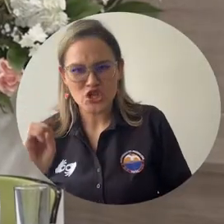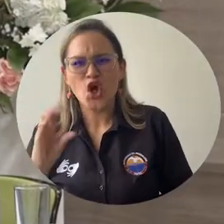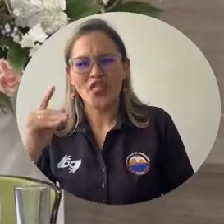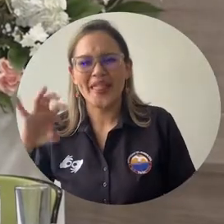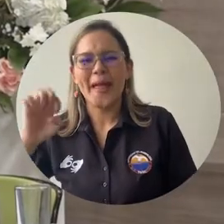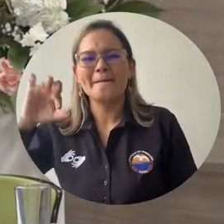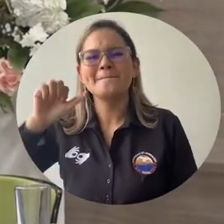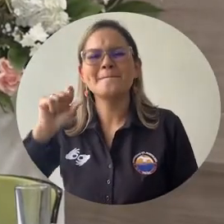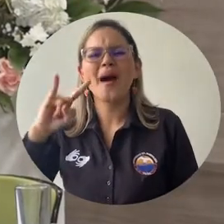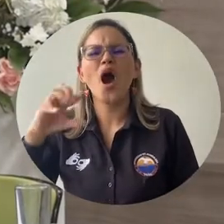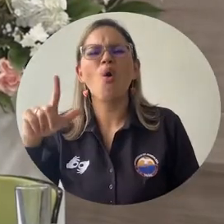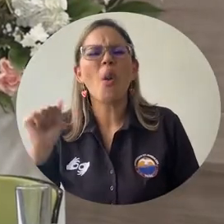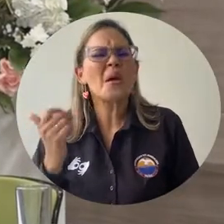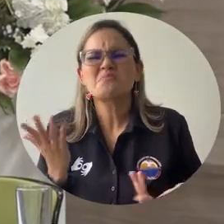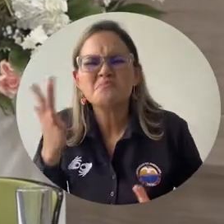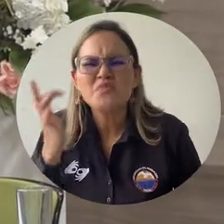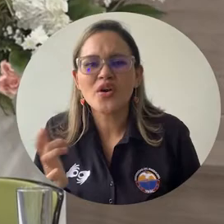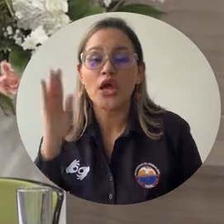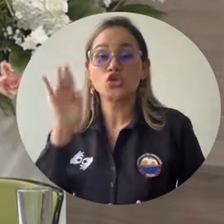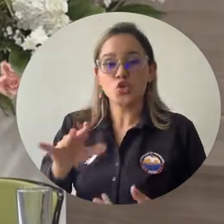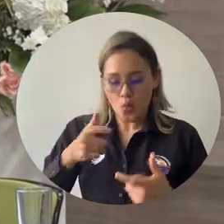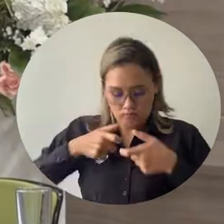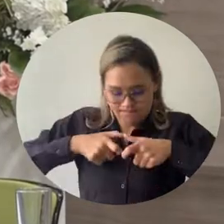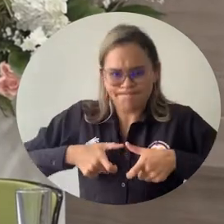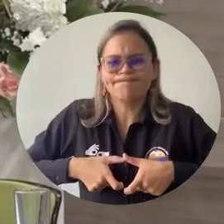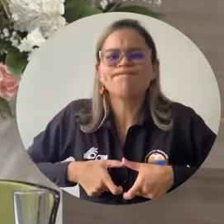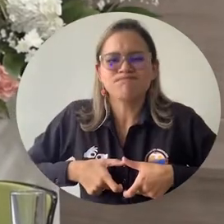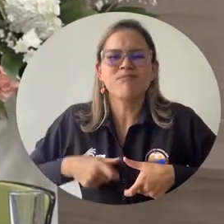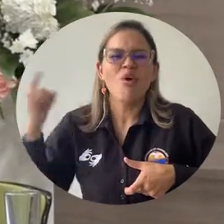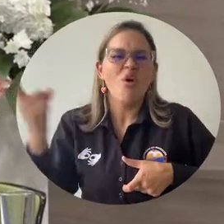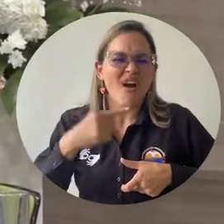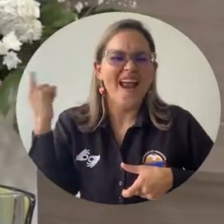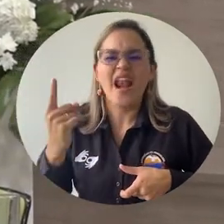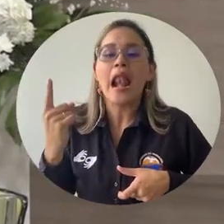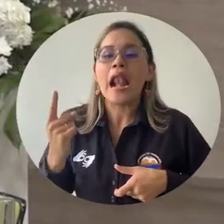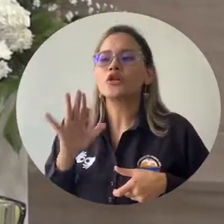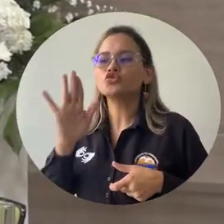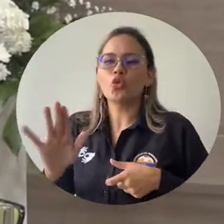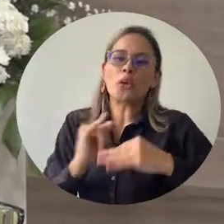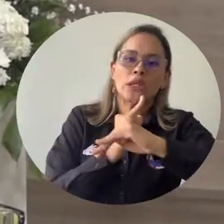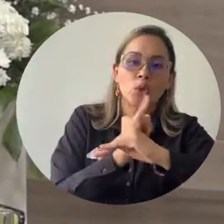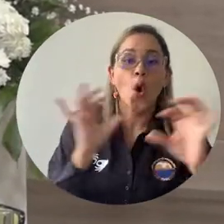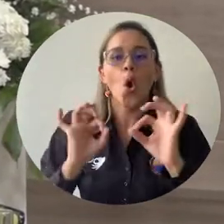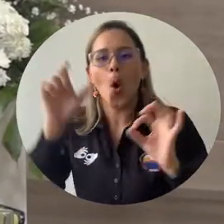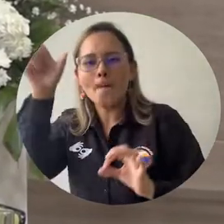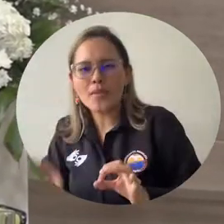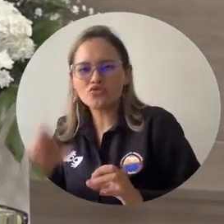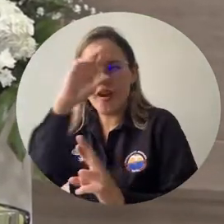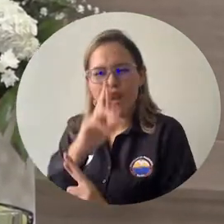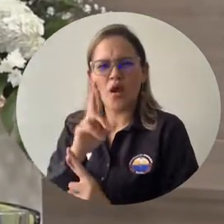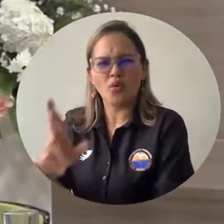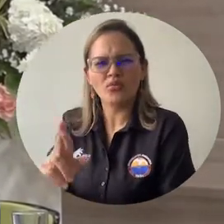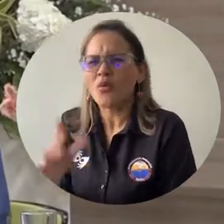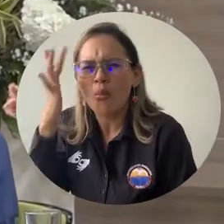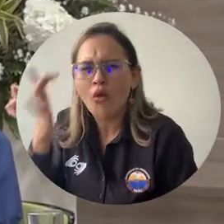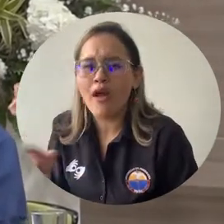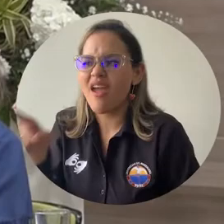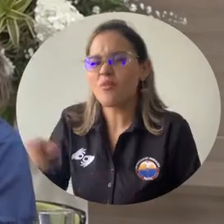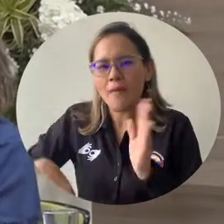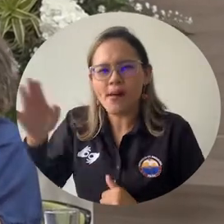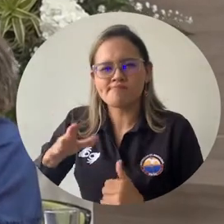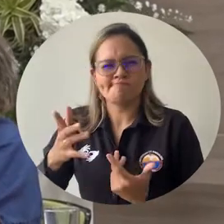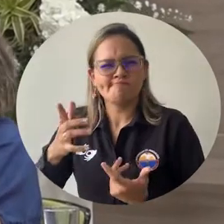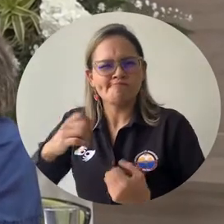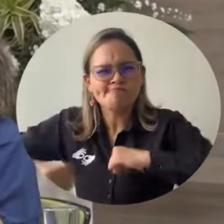de las dos condecoraciones que la Academia ha creado para reconocer a personas o instituciones que trabajan por construir un país mejor